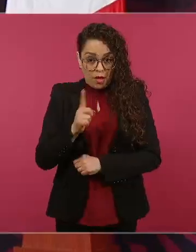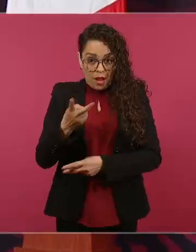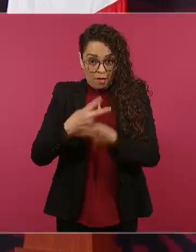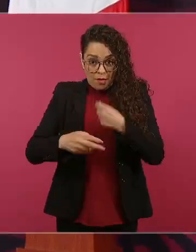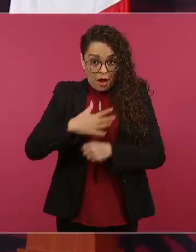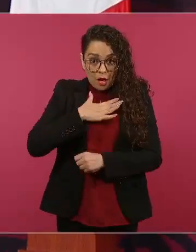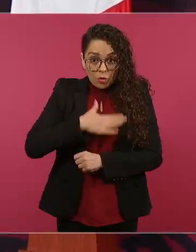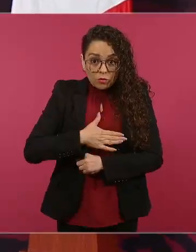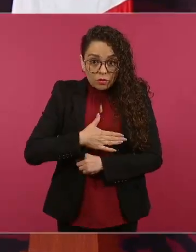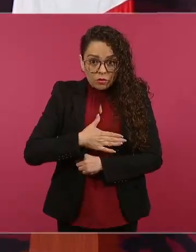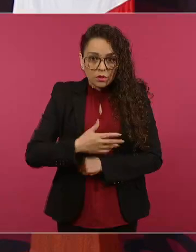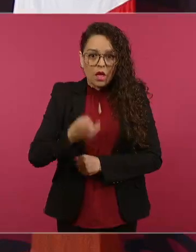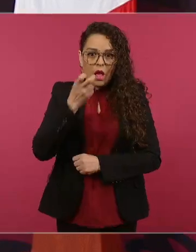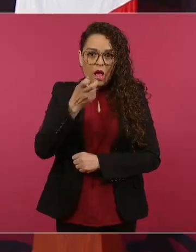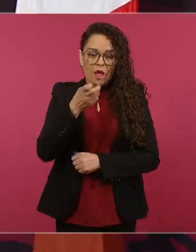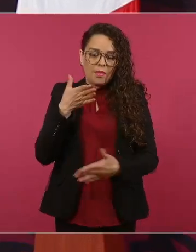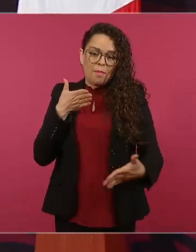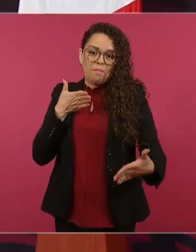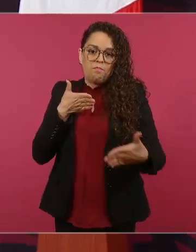no avanzamos.